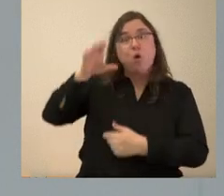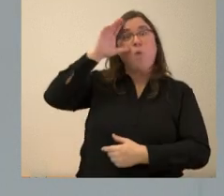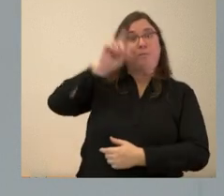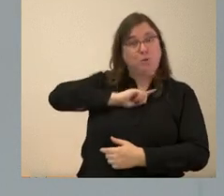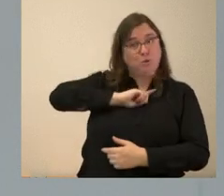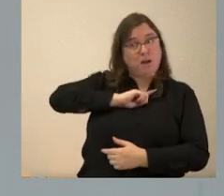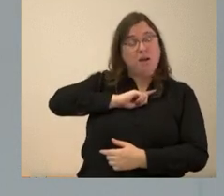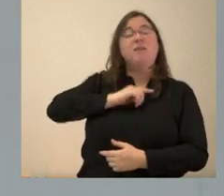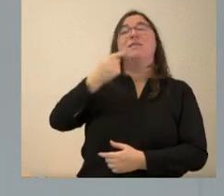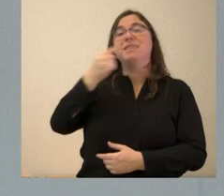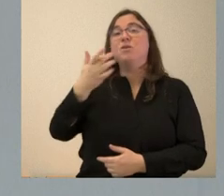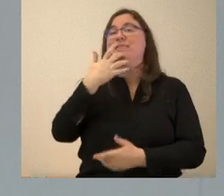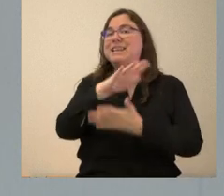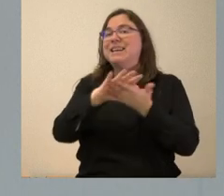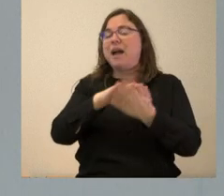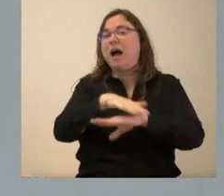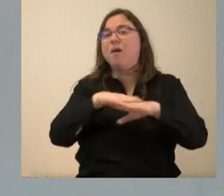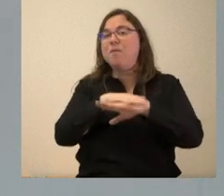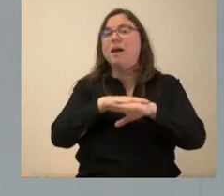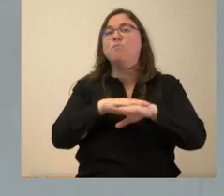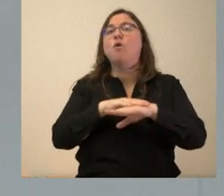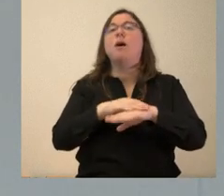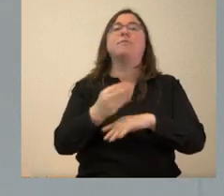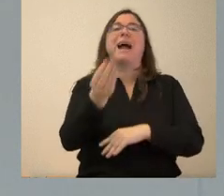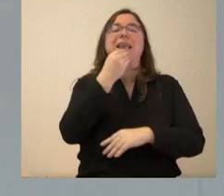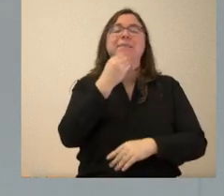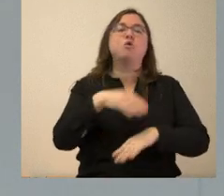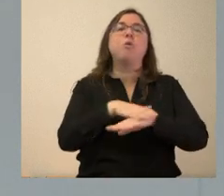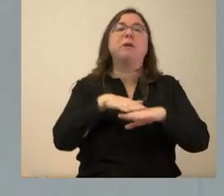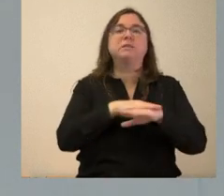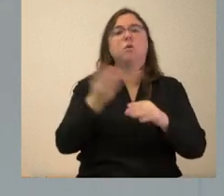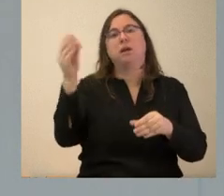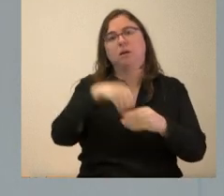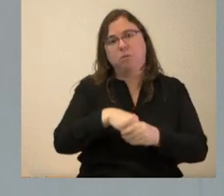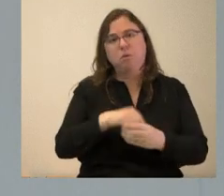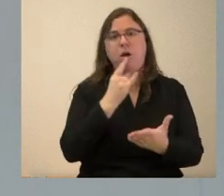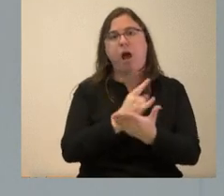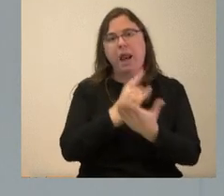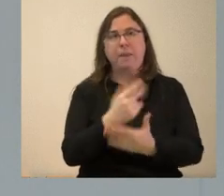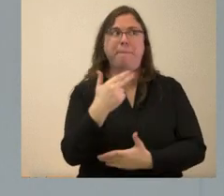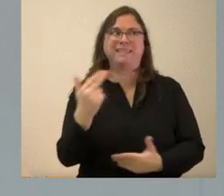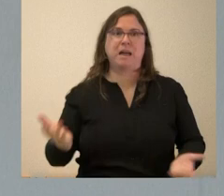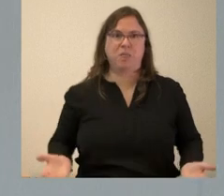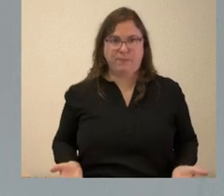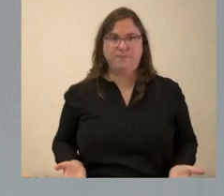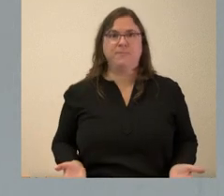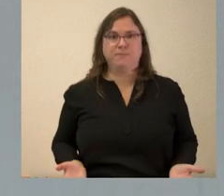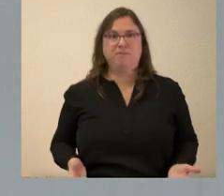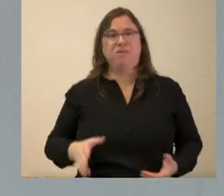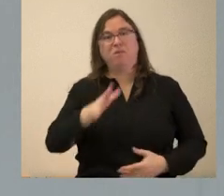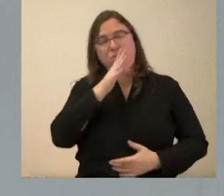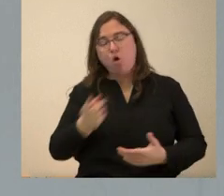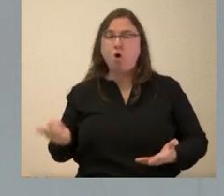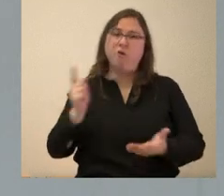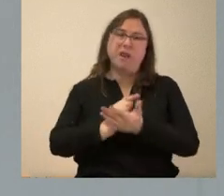que cuando hablamos de alimentos básicos nosotros hubiéramos incluido ahí claramente a la carne y al pescado es que volverá a perjudicar